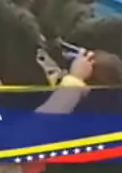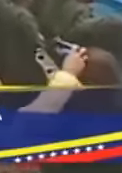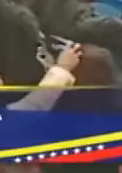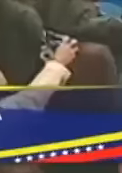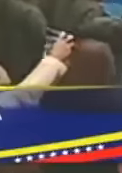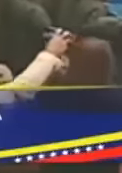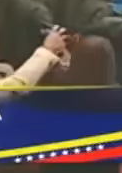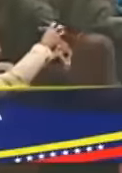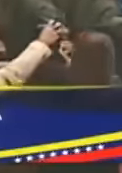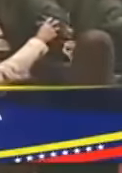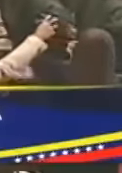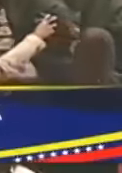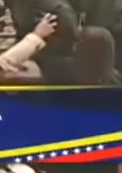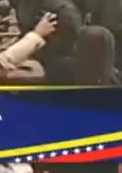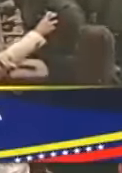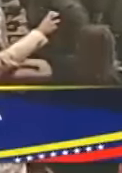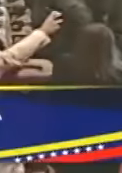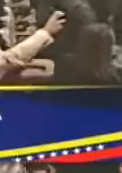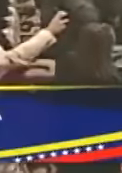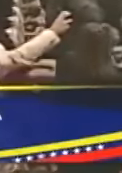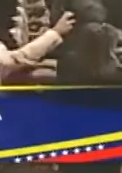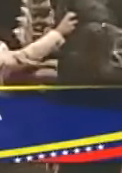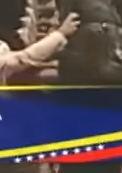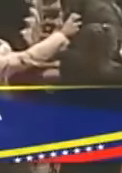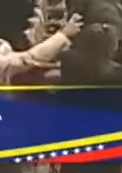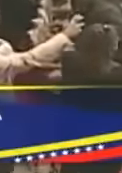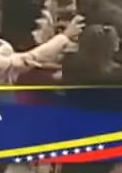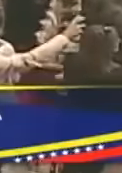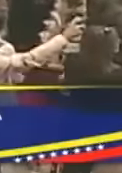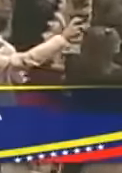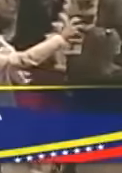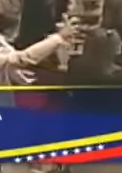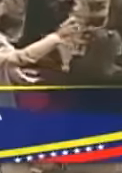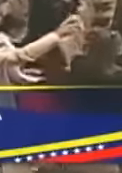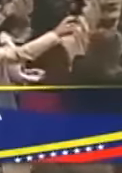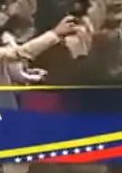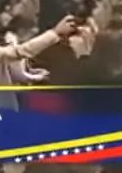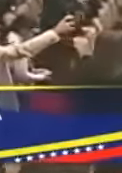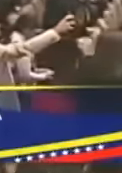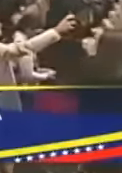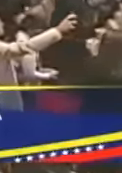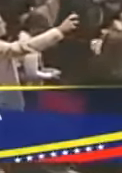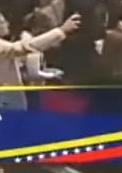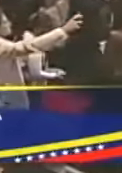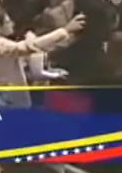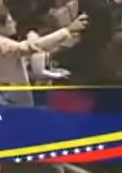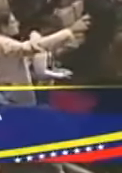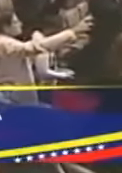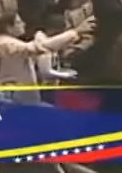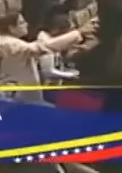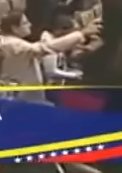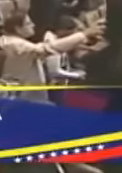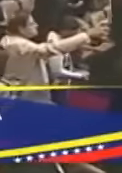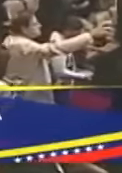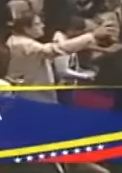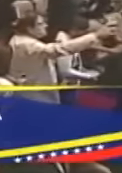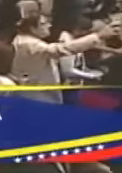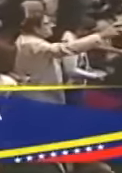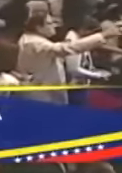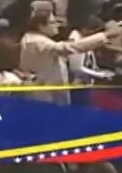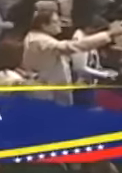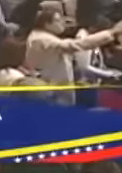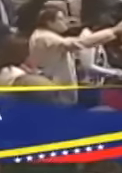movilizaciones por el inicio de la campaña se extenderán hasta el próximo 1 de diciembre. Será la elección número 30